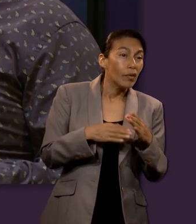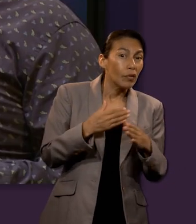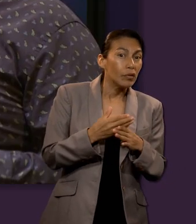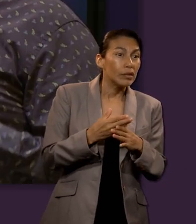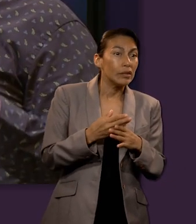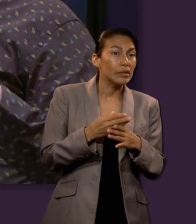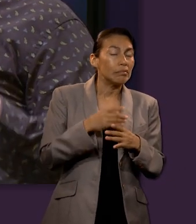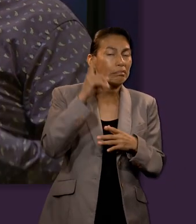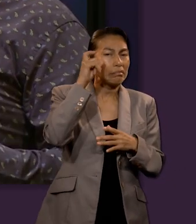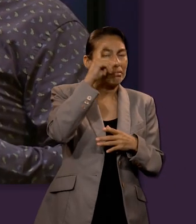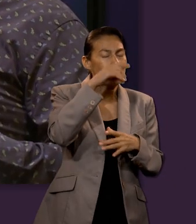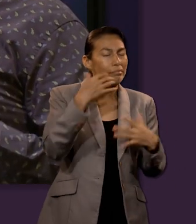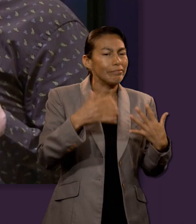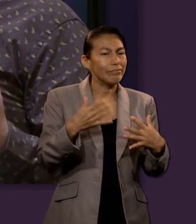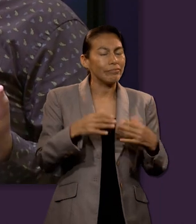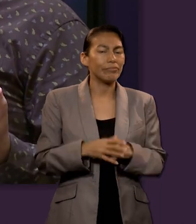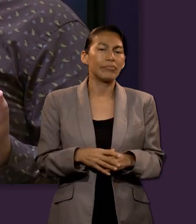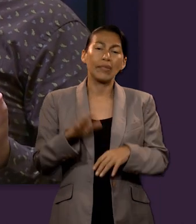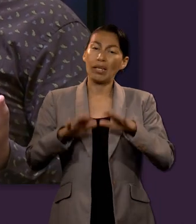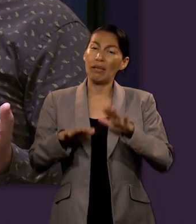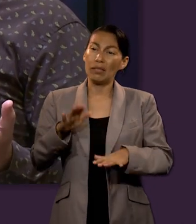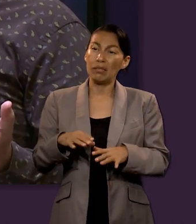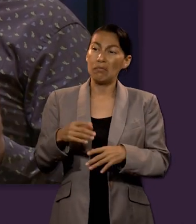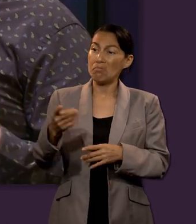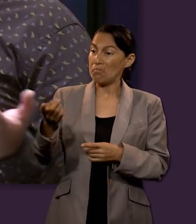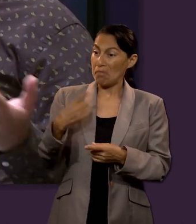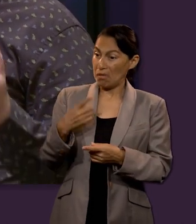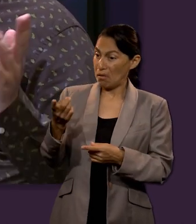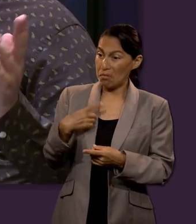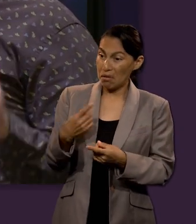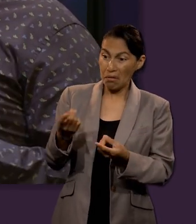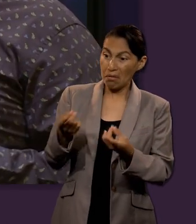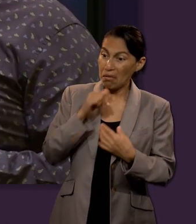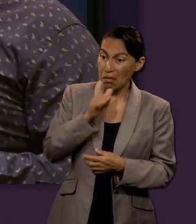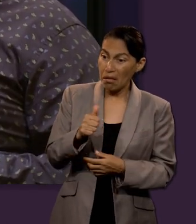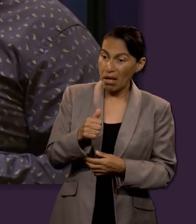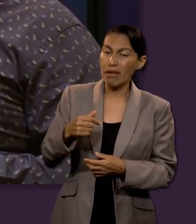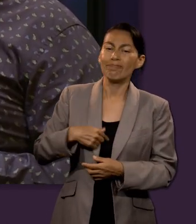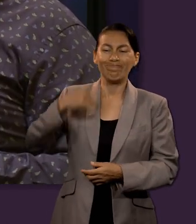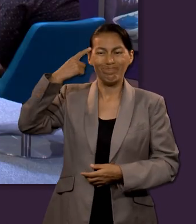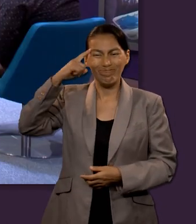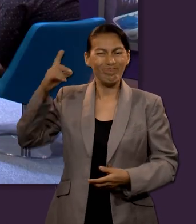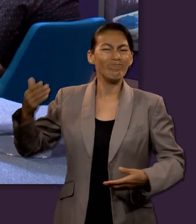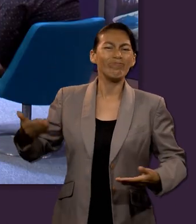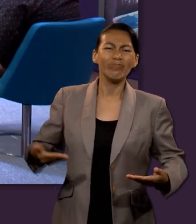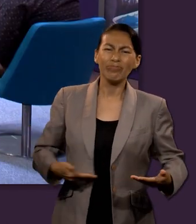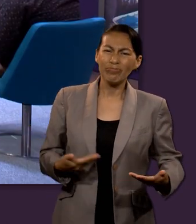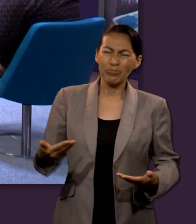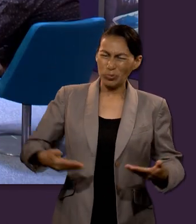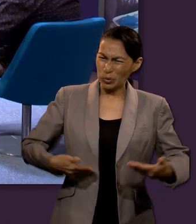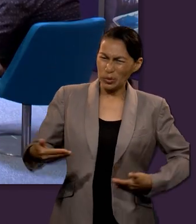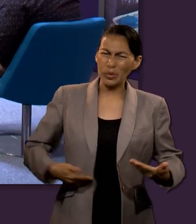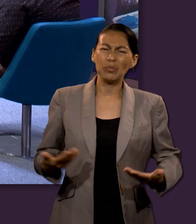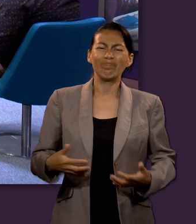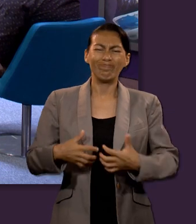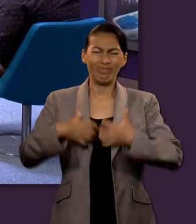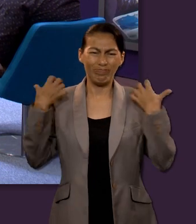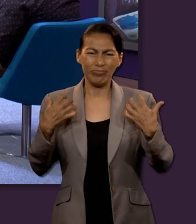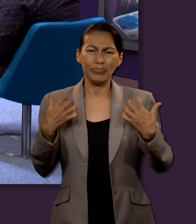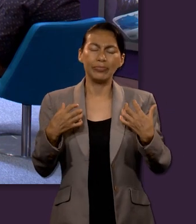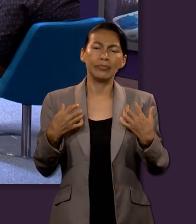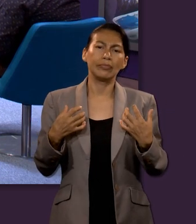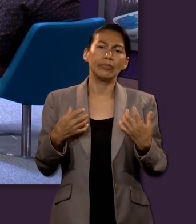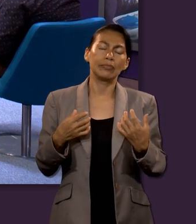cuando nos encaprichamos y cuando no recibimos lo que presuntamente debería ser ser ser los entregados